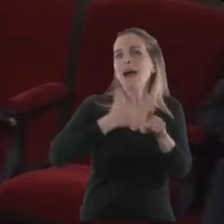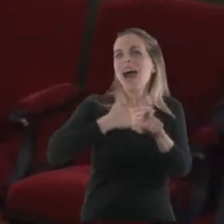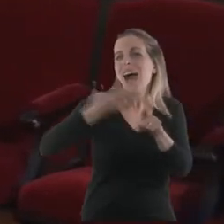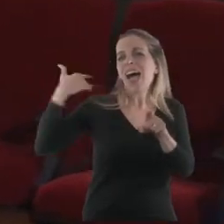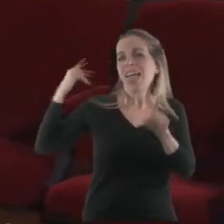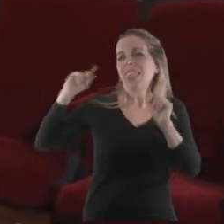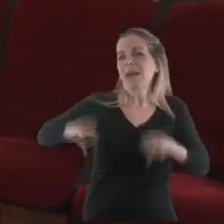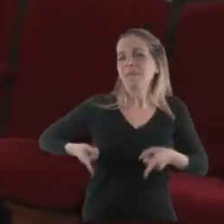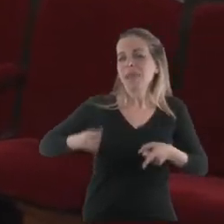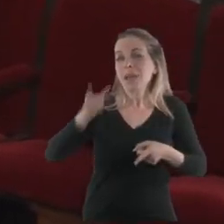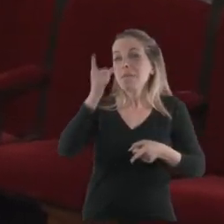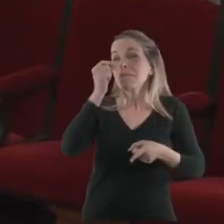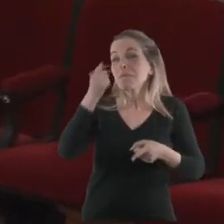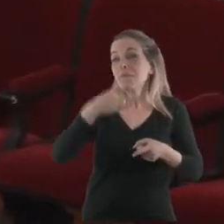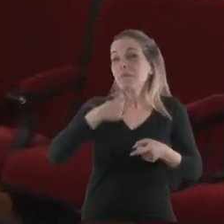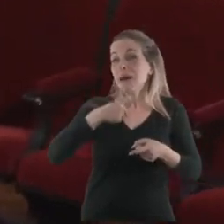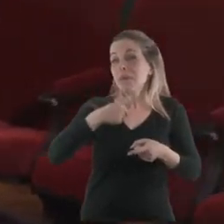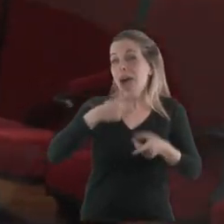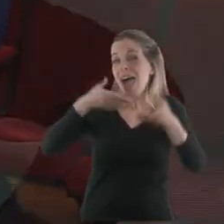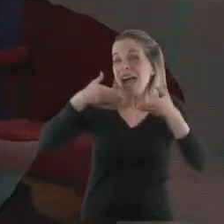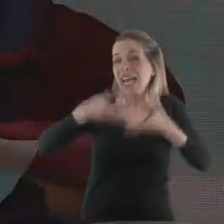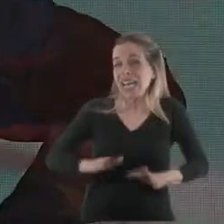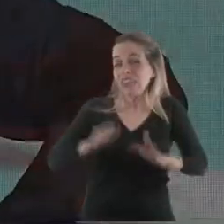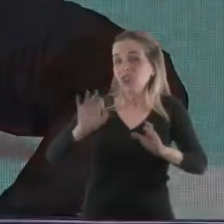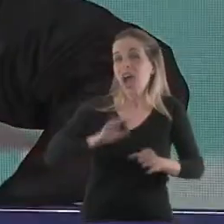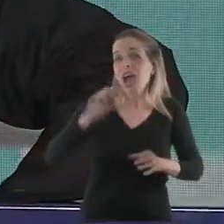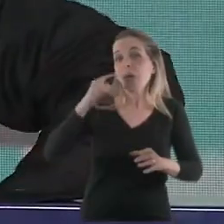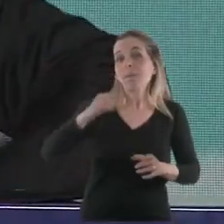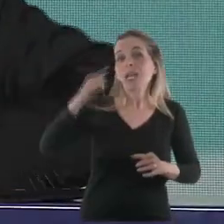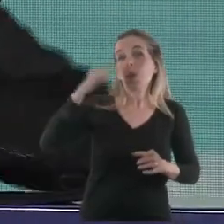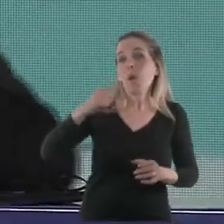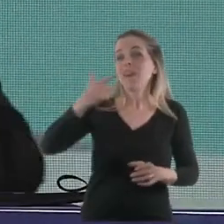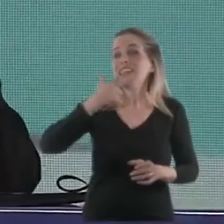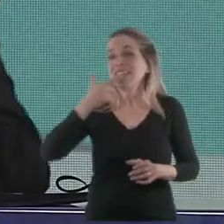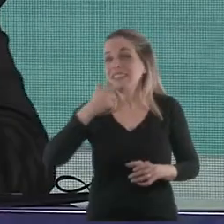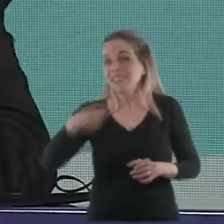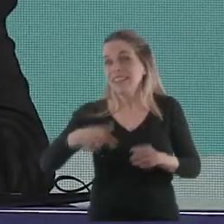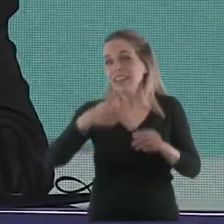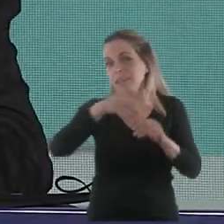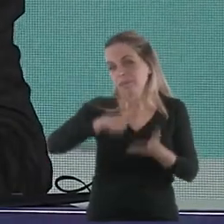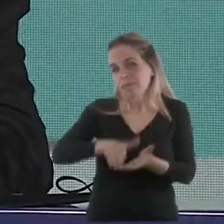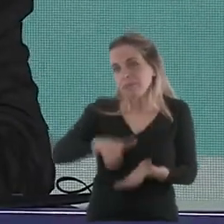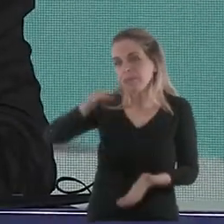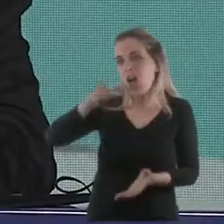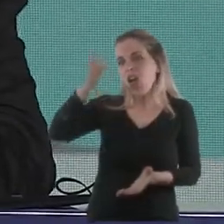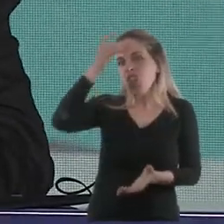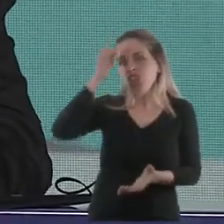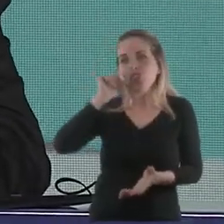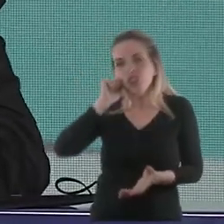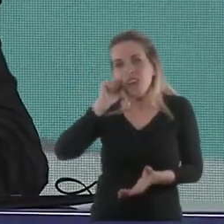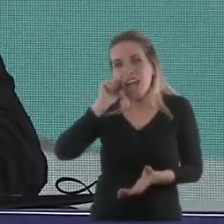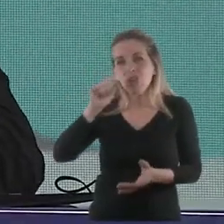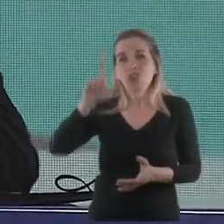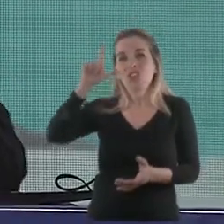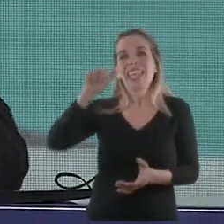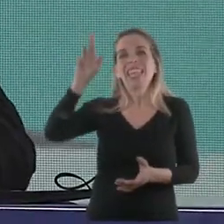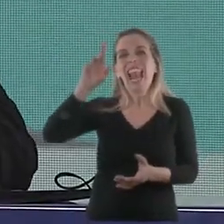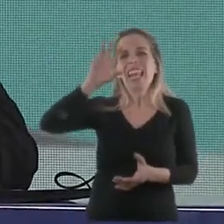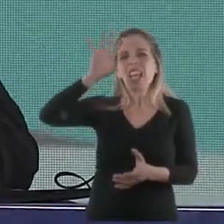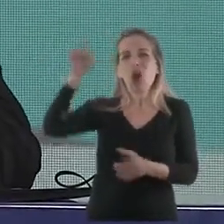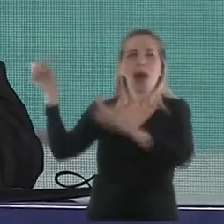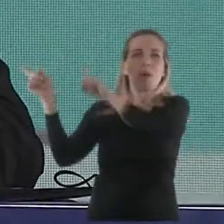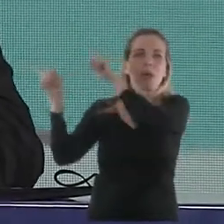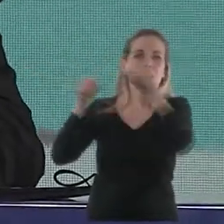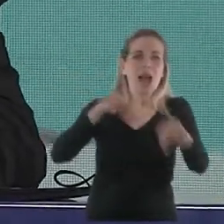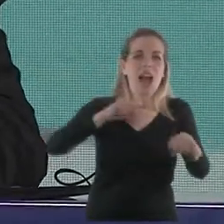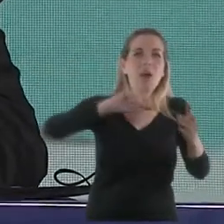Mi padre, que nació en 1917 y a los 12 años se vino a Buenos Aires desde La Rioja, se